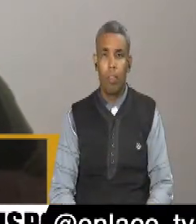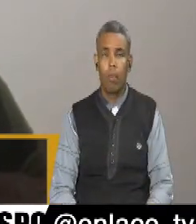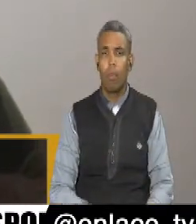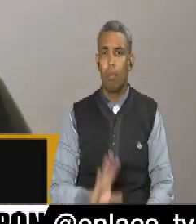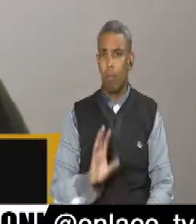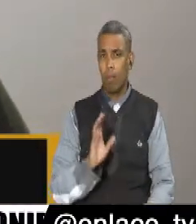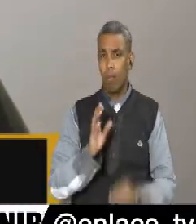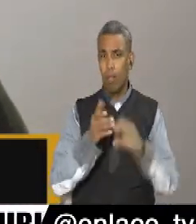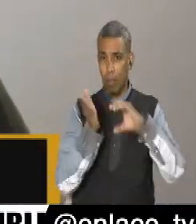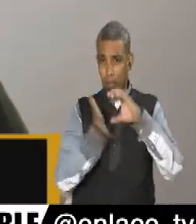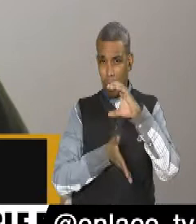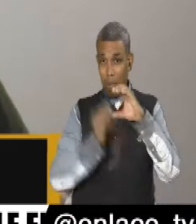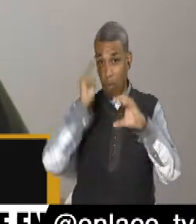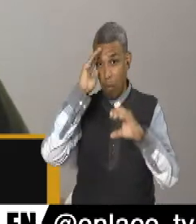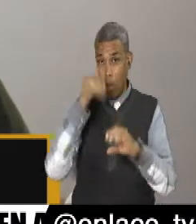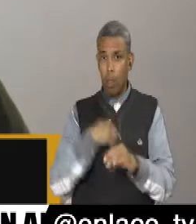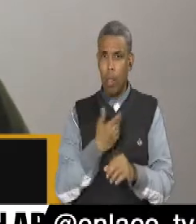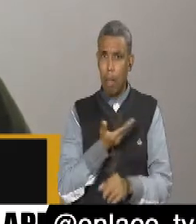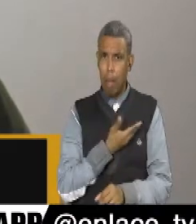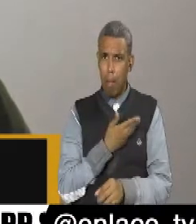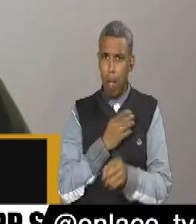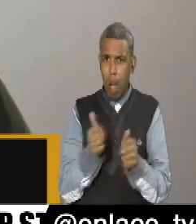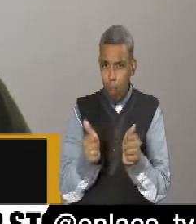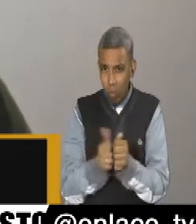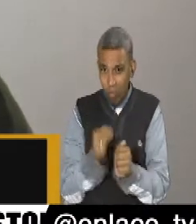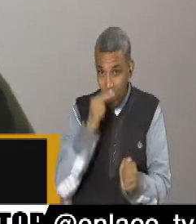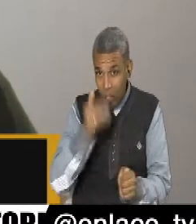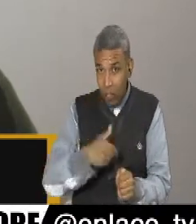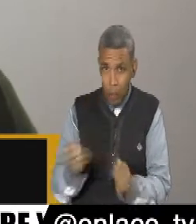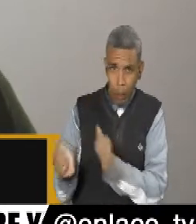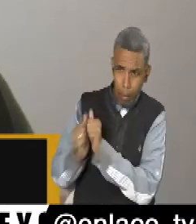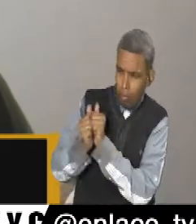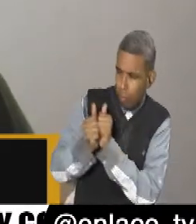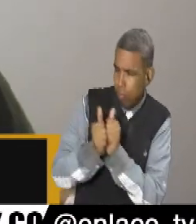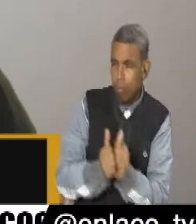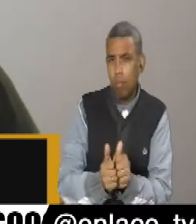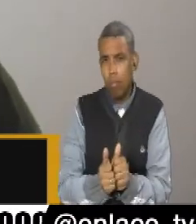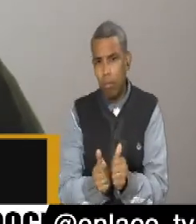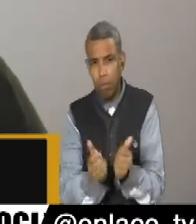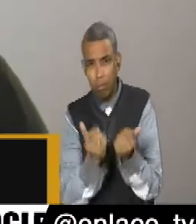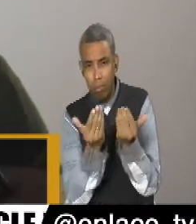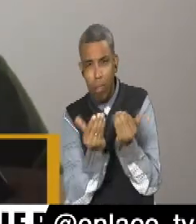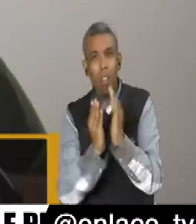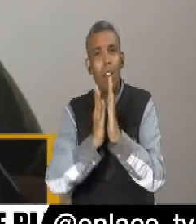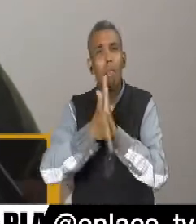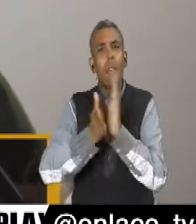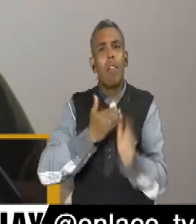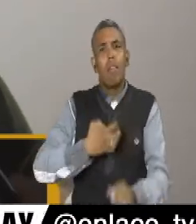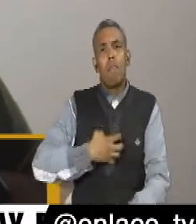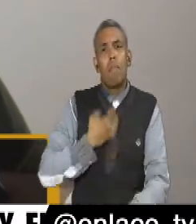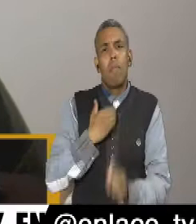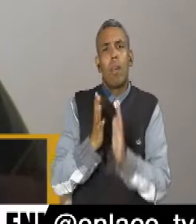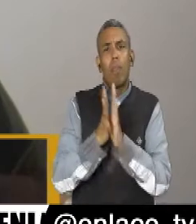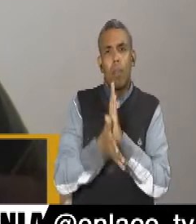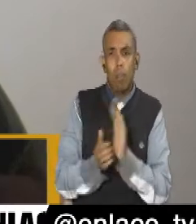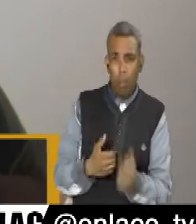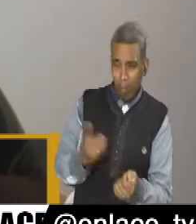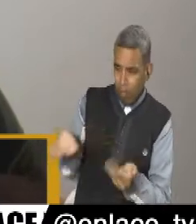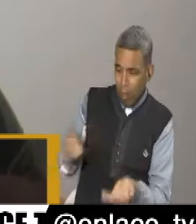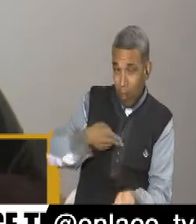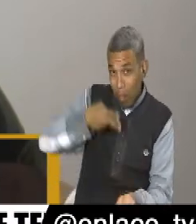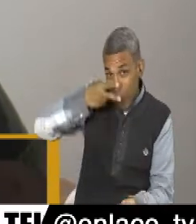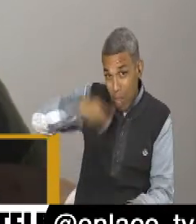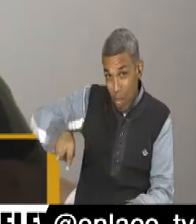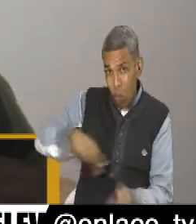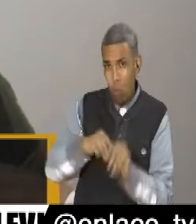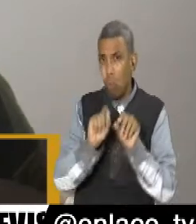Cincuentenario, manifiesta que el niño menor de 11 años aproximadamente